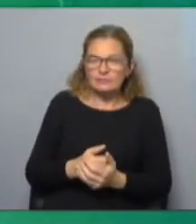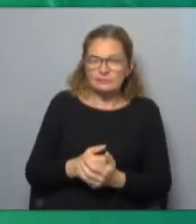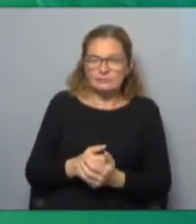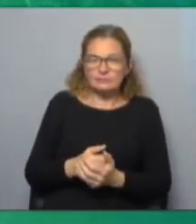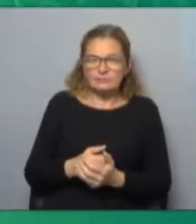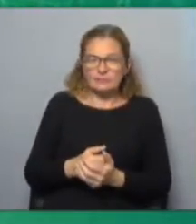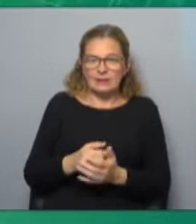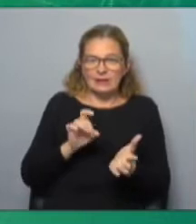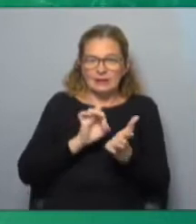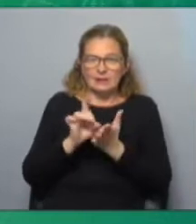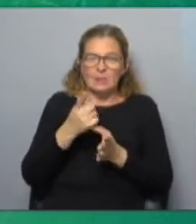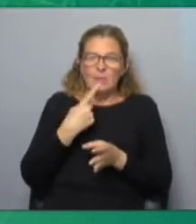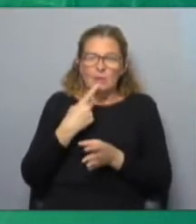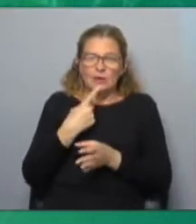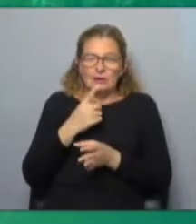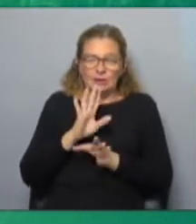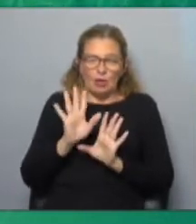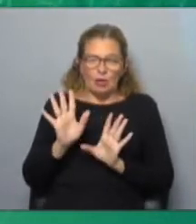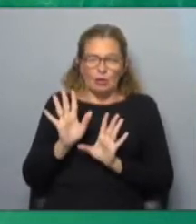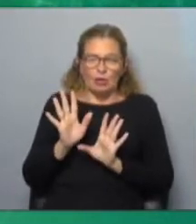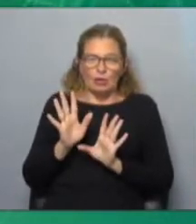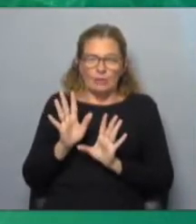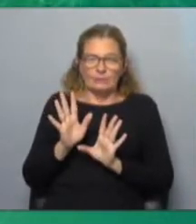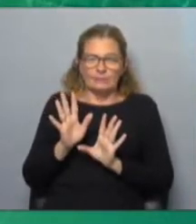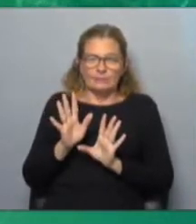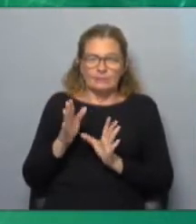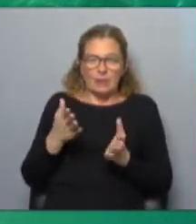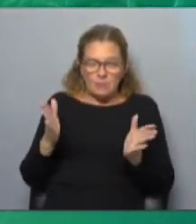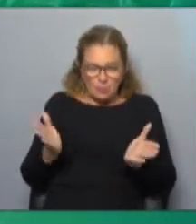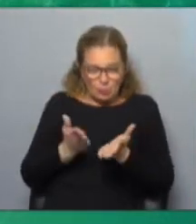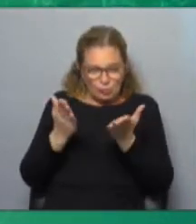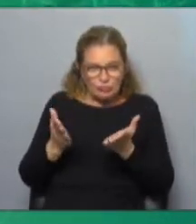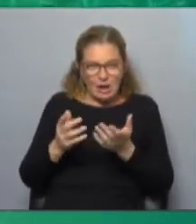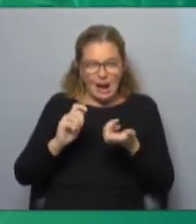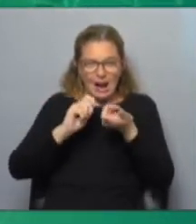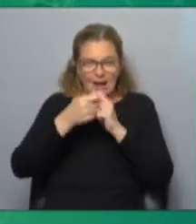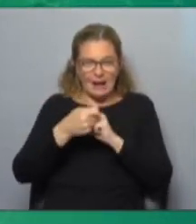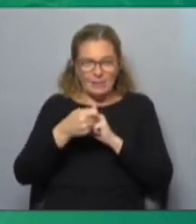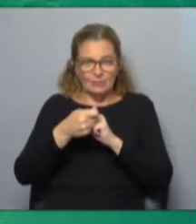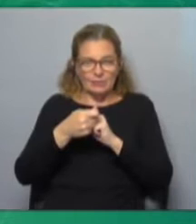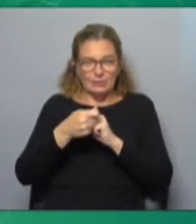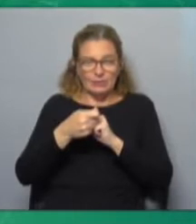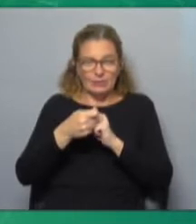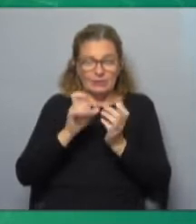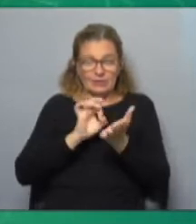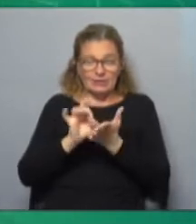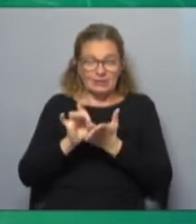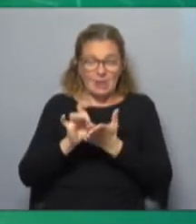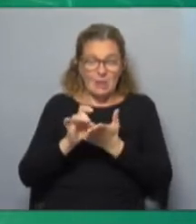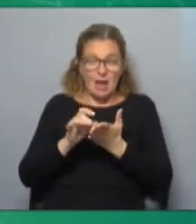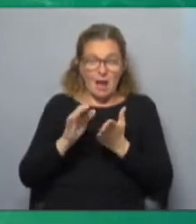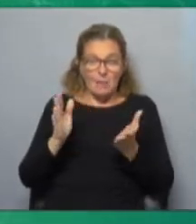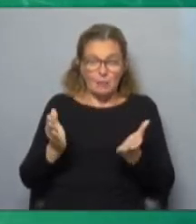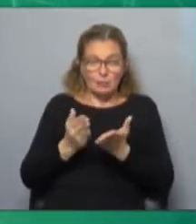Si el sistema político no está dispuesto a empujar estos cambios, será el sistema productivo que